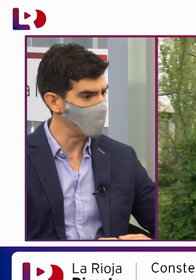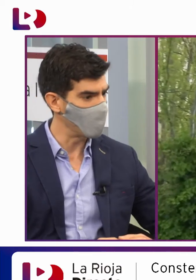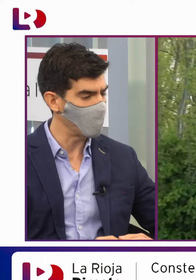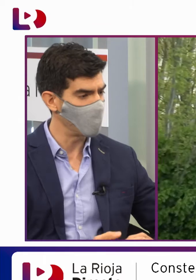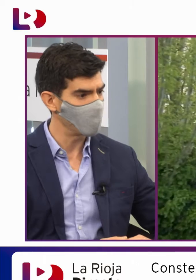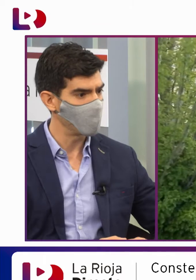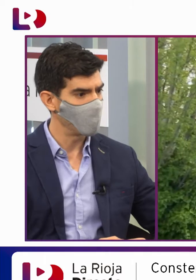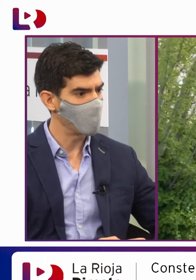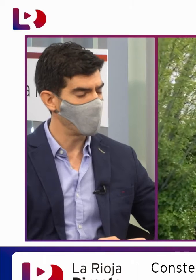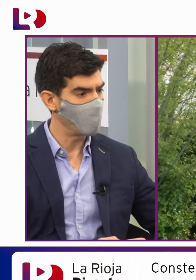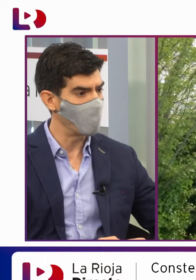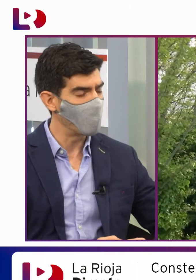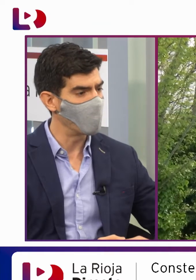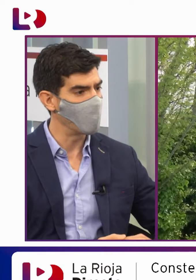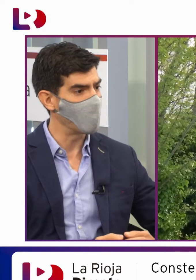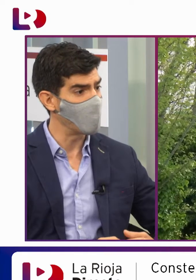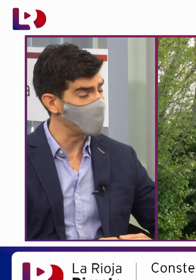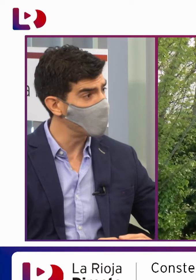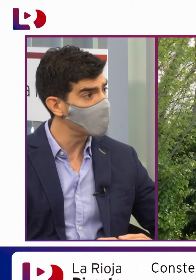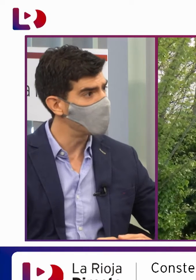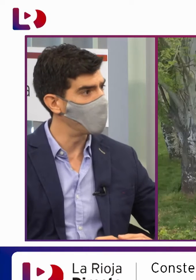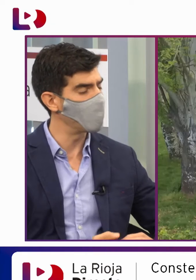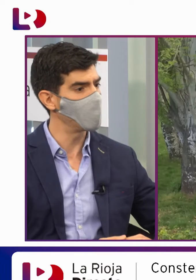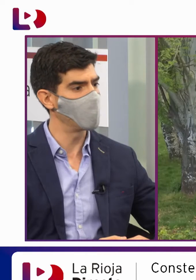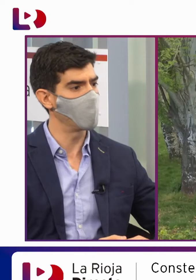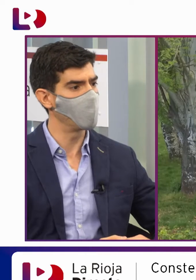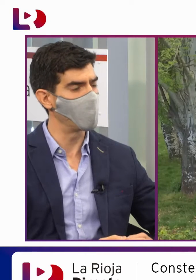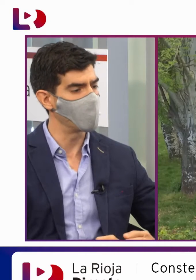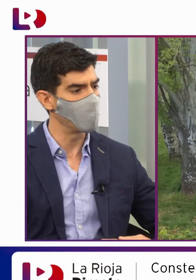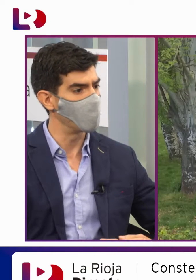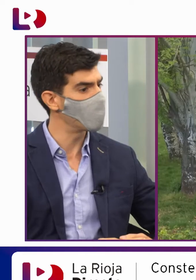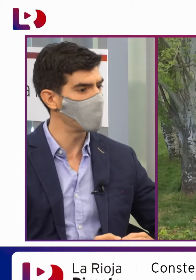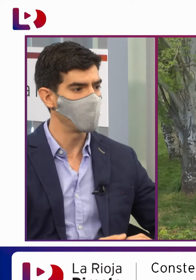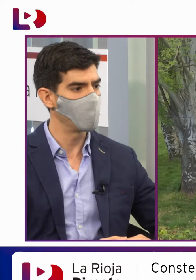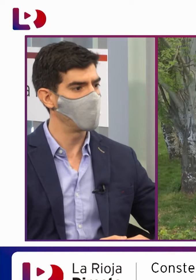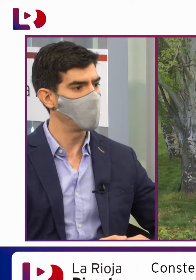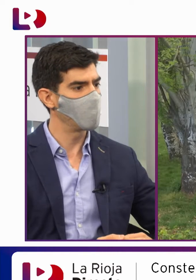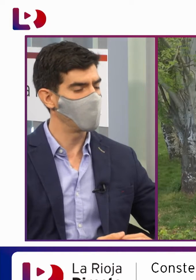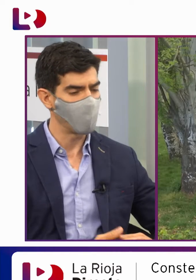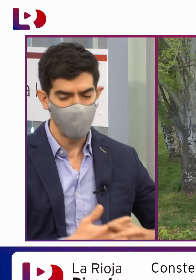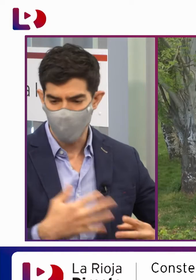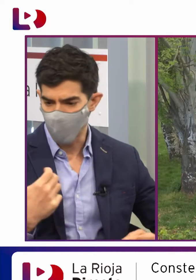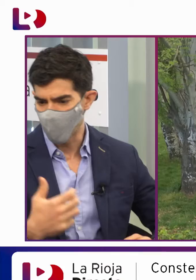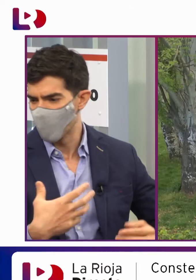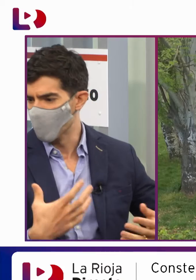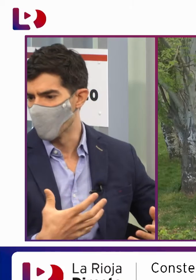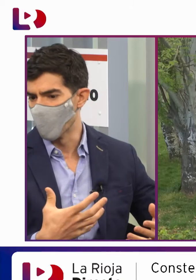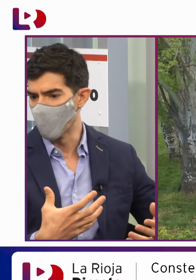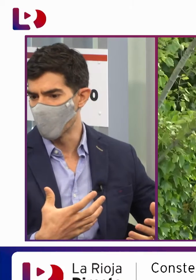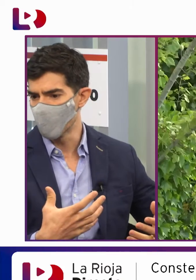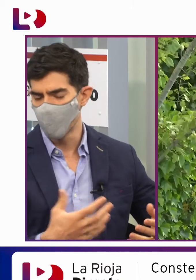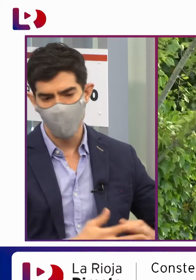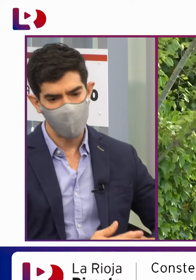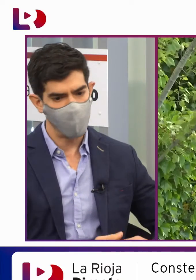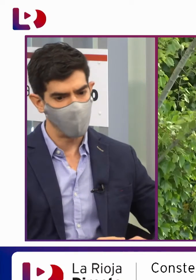Siempre es una tragedia, pero verlo aquí, la verdad, impresiona mucho. Te genera esta sensación de